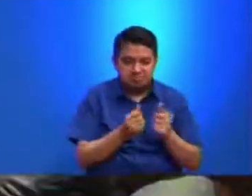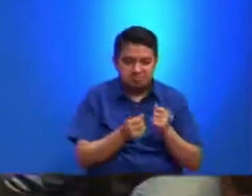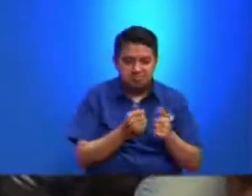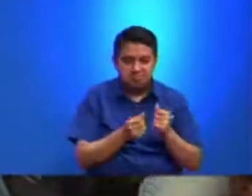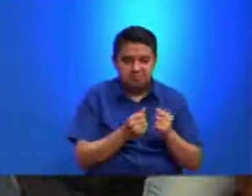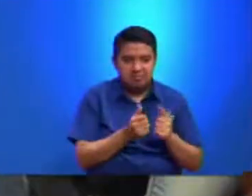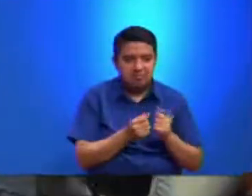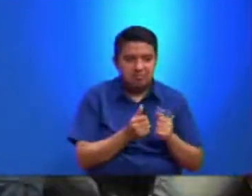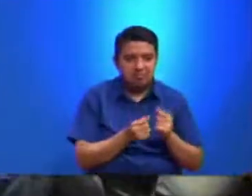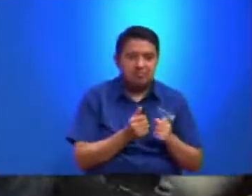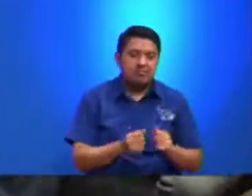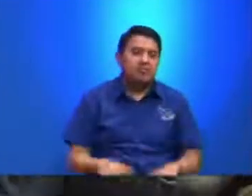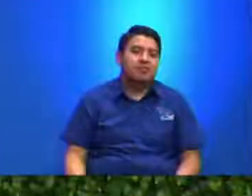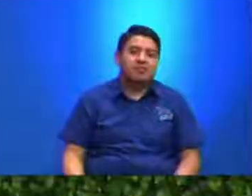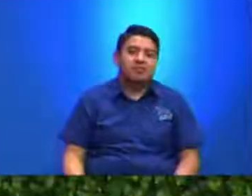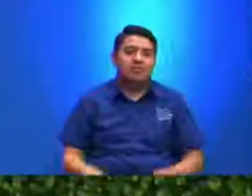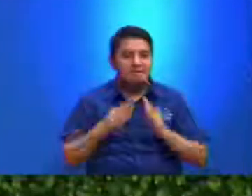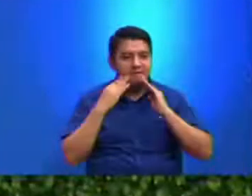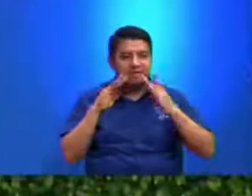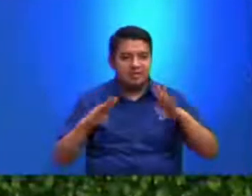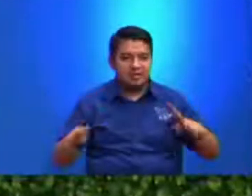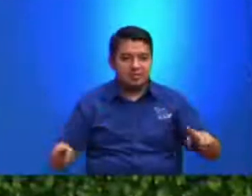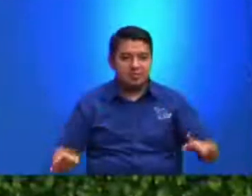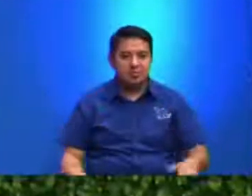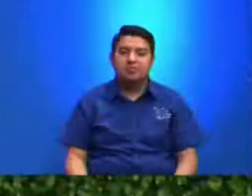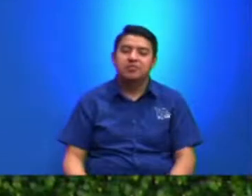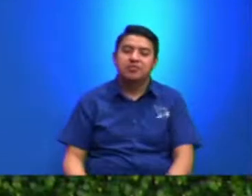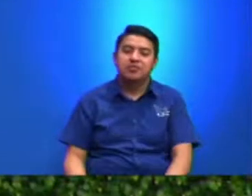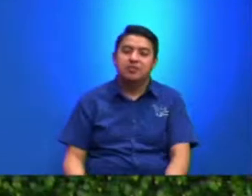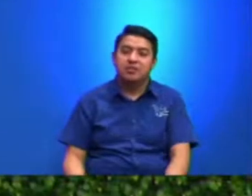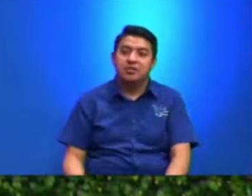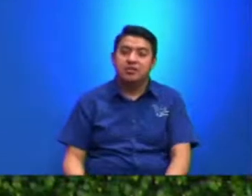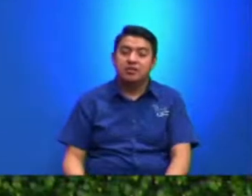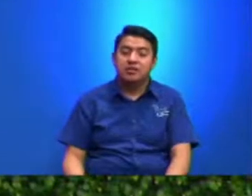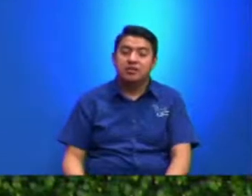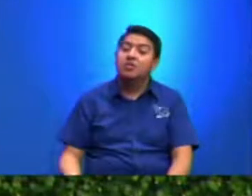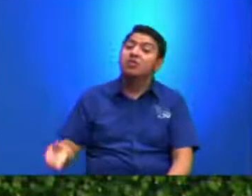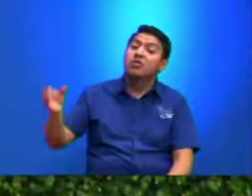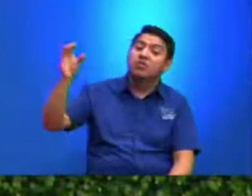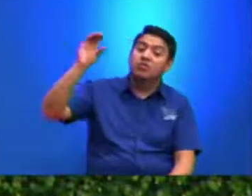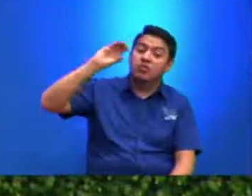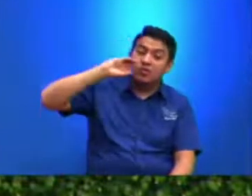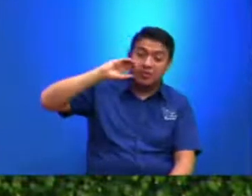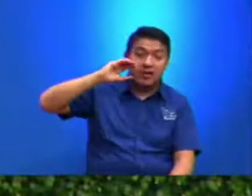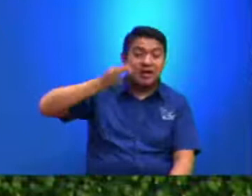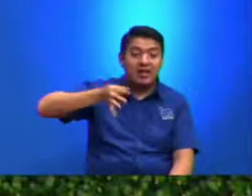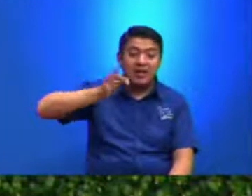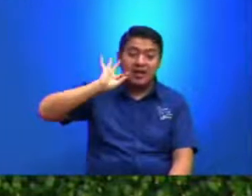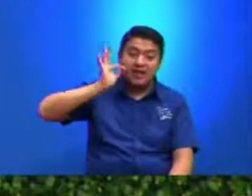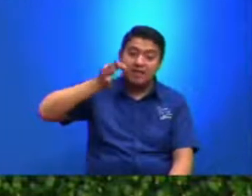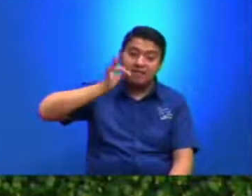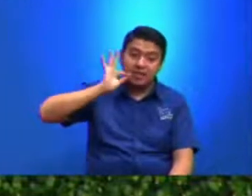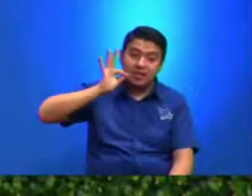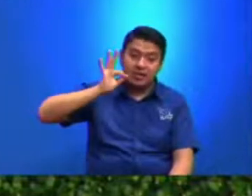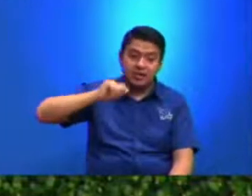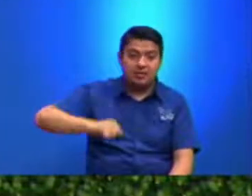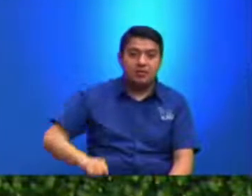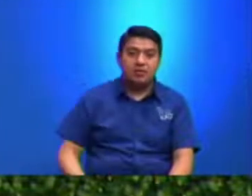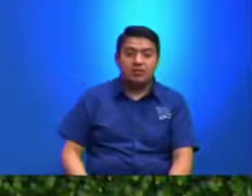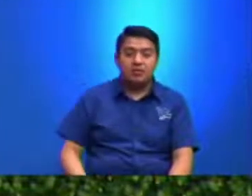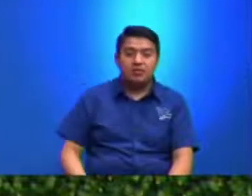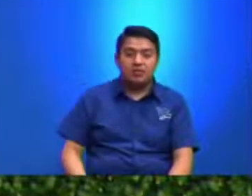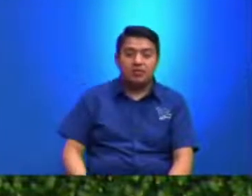sin azúcar. Hermano, lo que pasa es que no han probado un buen café, hombre. Yo le puedo dar recomendaciones.